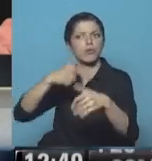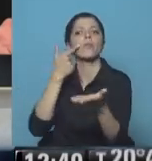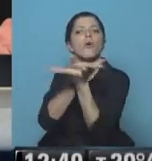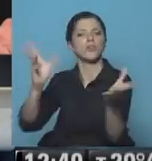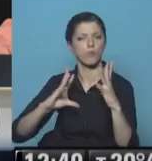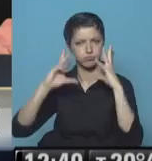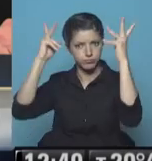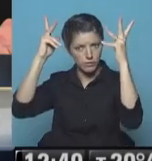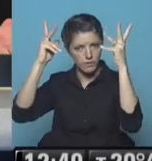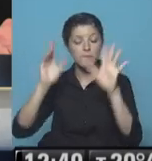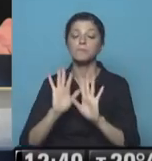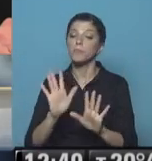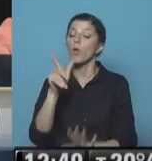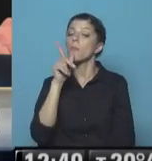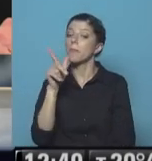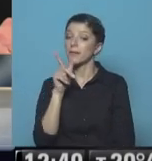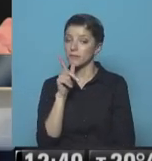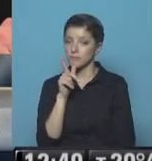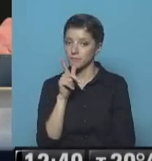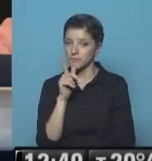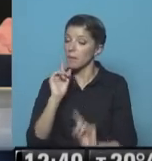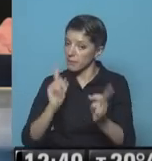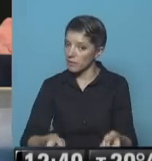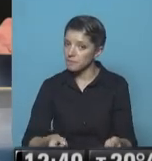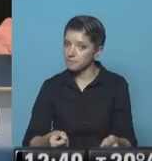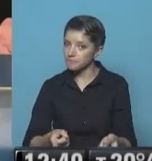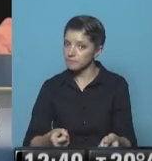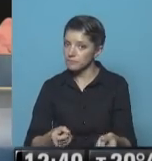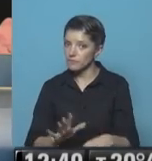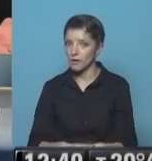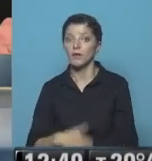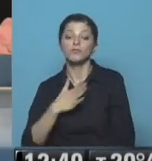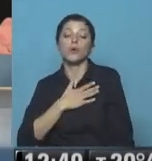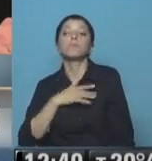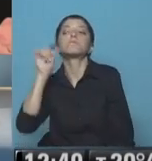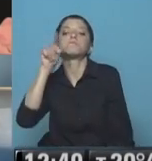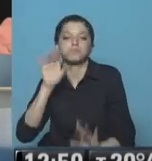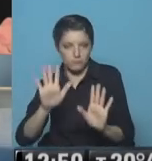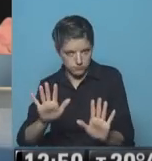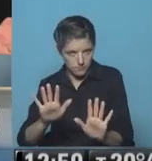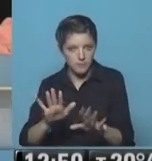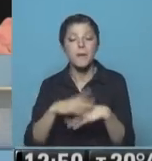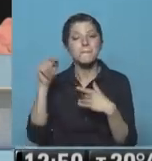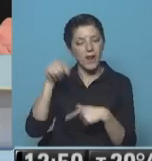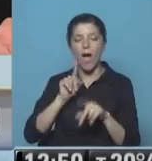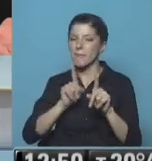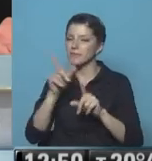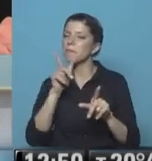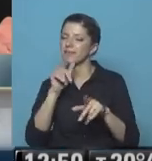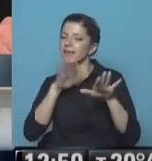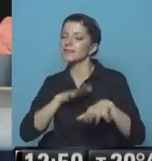me parece es que en algunos momentos, esto yo lo dejo en un signo de interrogación, en el caso de Guatemala, estas manifestaciones